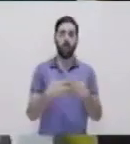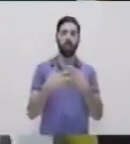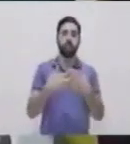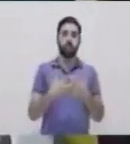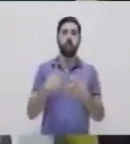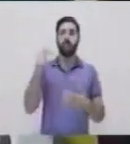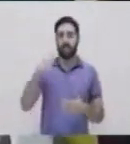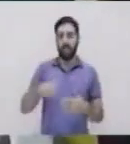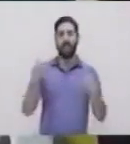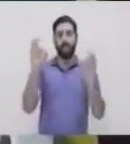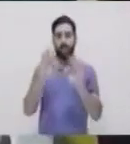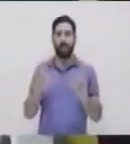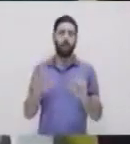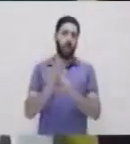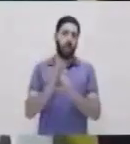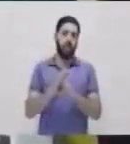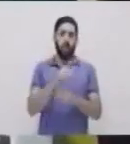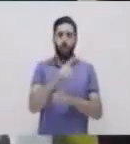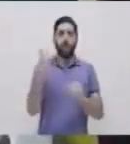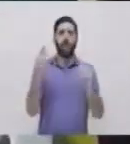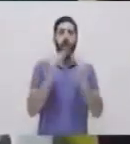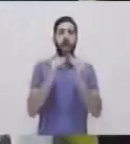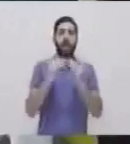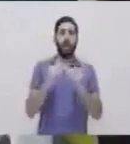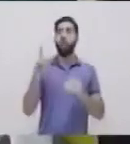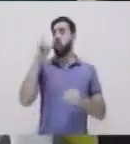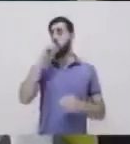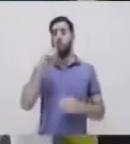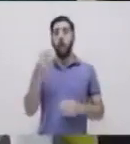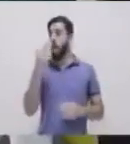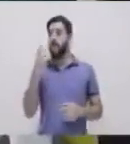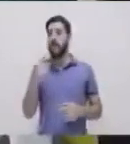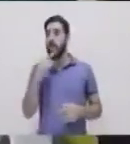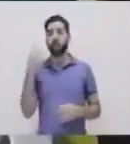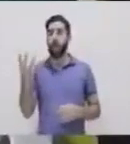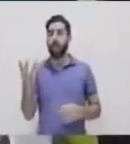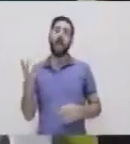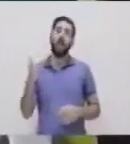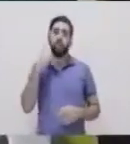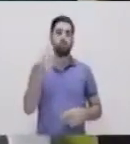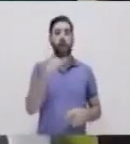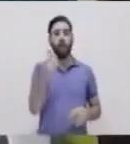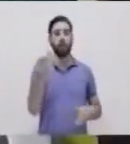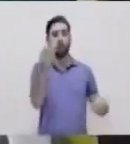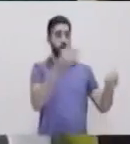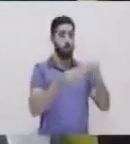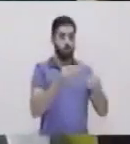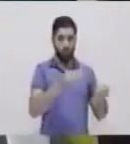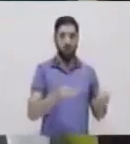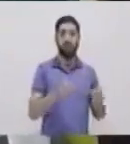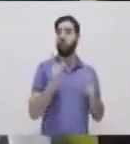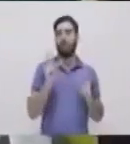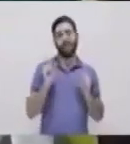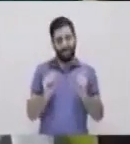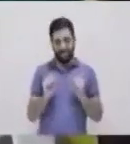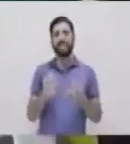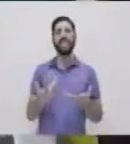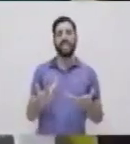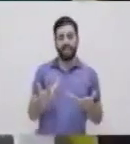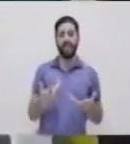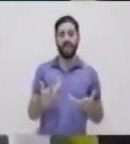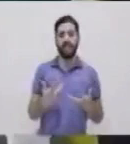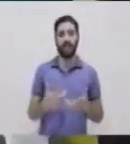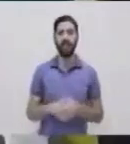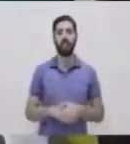necesario. ¿Estamos? Es como cuando estamos en la casa, no hay tomate, busquemos otro tipo de condimento. Ajá. Muy difícil.